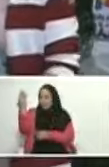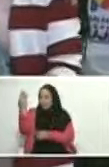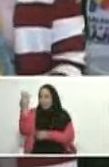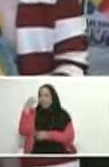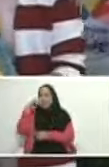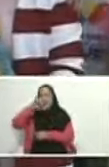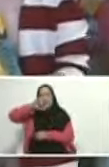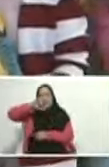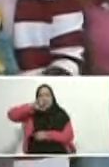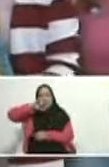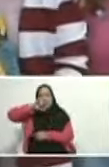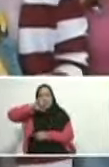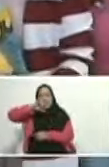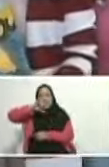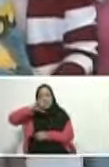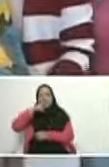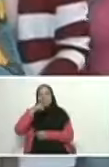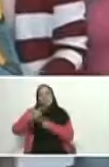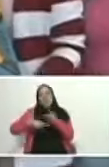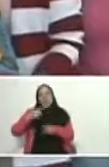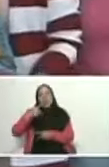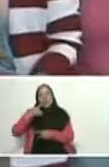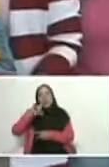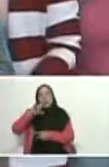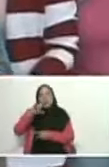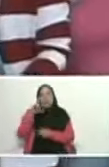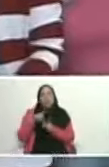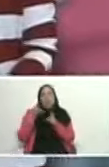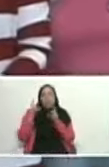Instagram. Vamos a reproducirla en el Instagram.